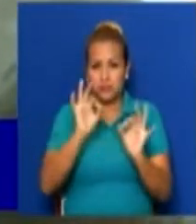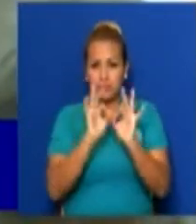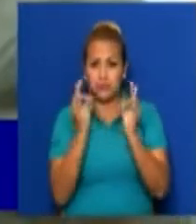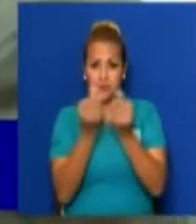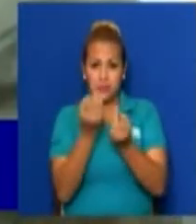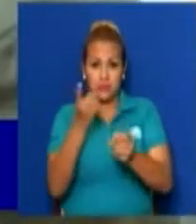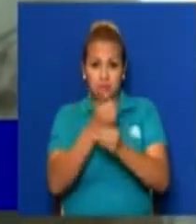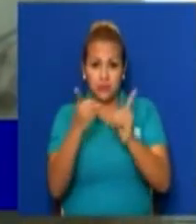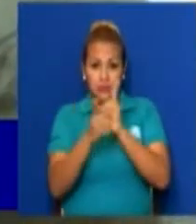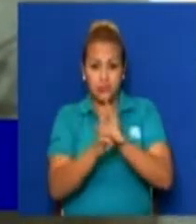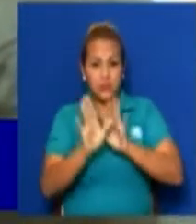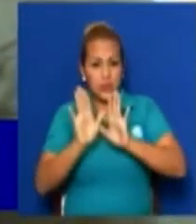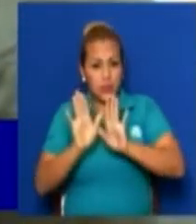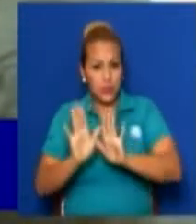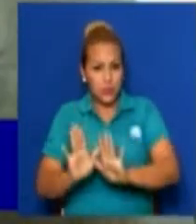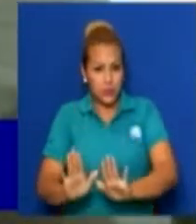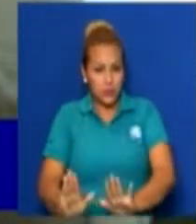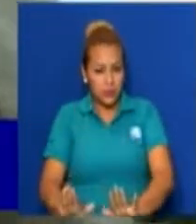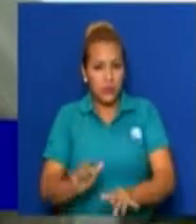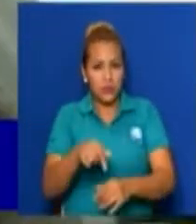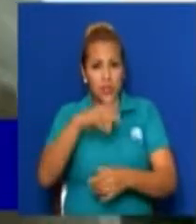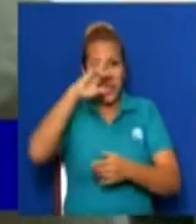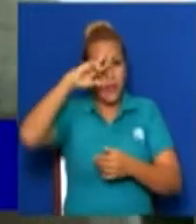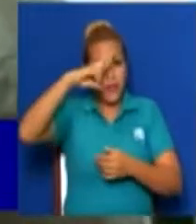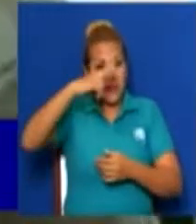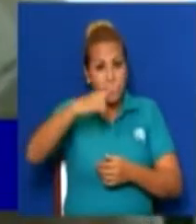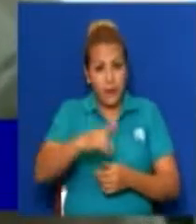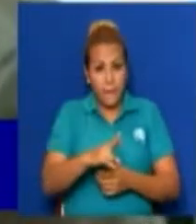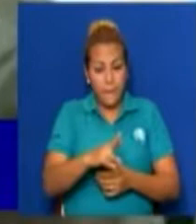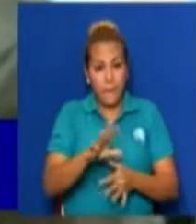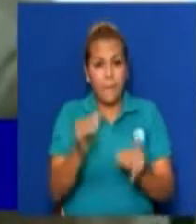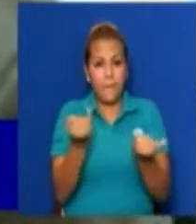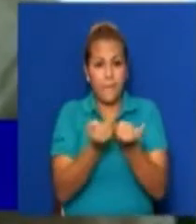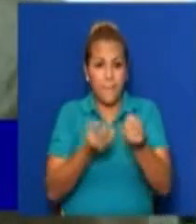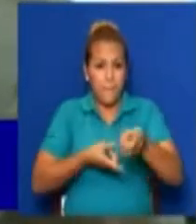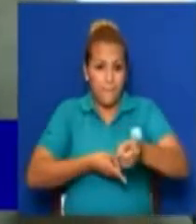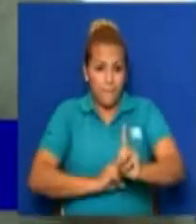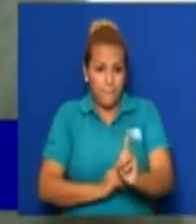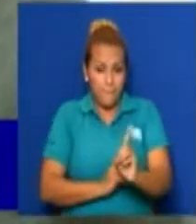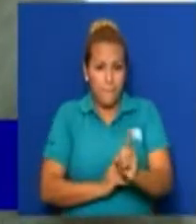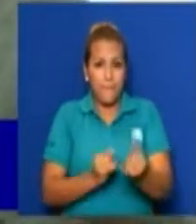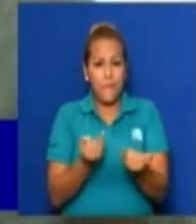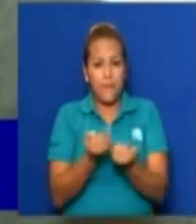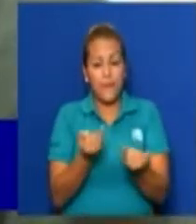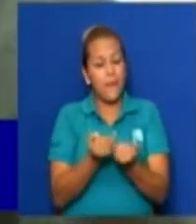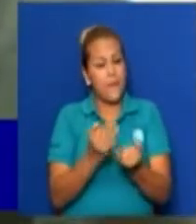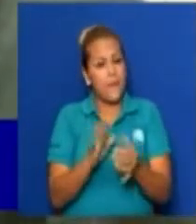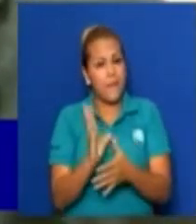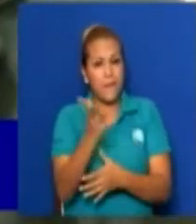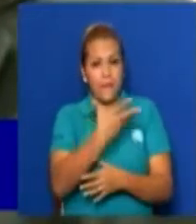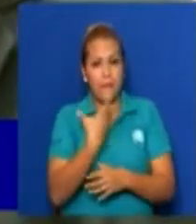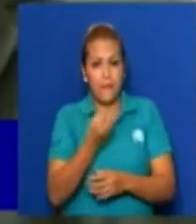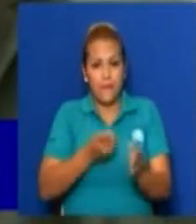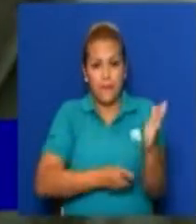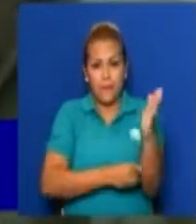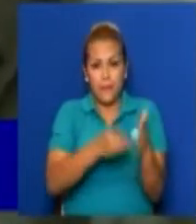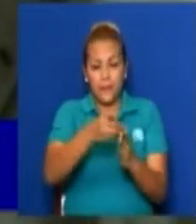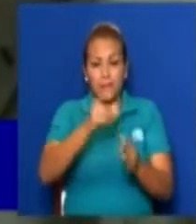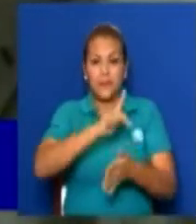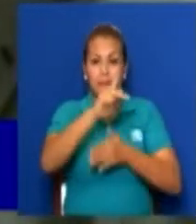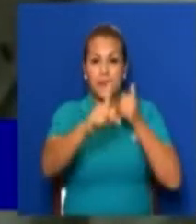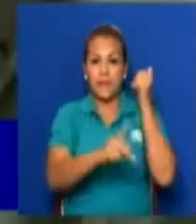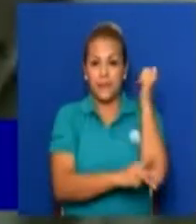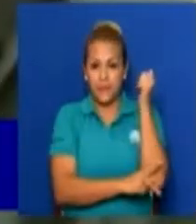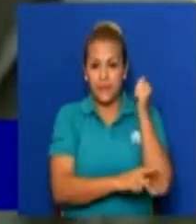de descansar en el respeto, en la igualdad, y que el desarrollo del país debe de estar